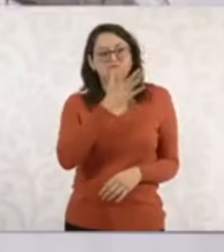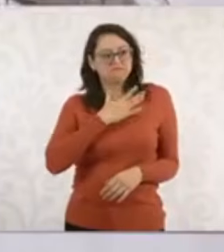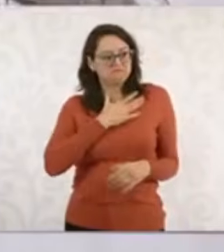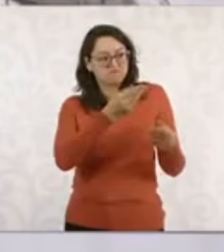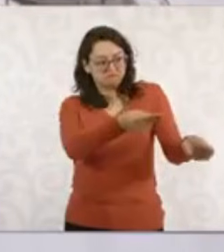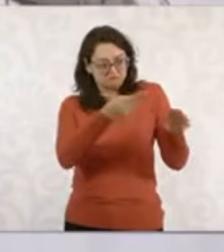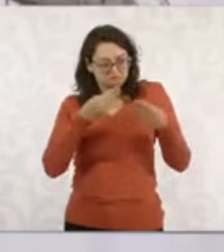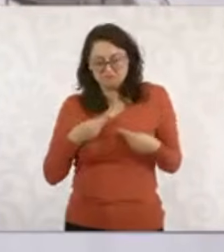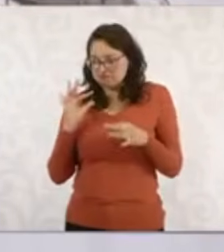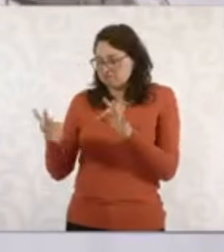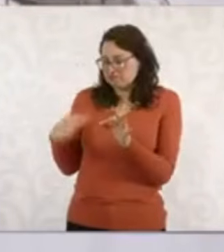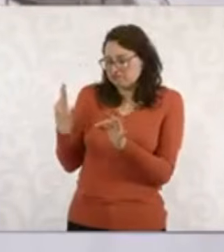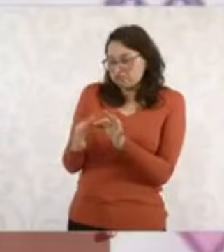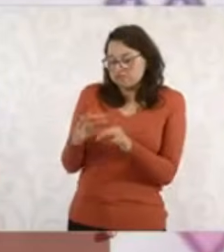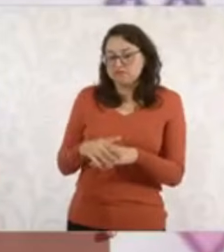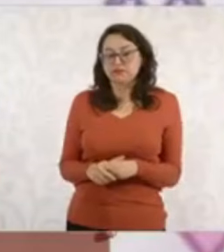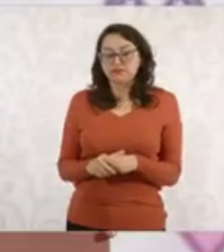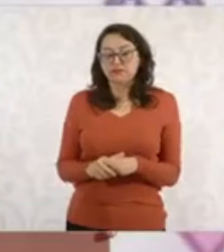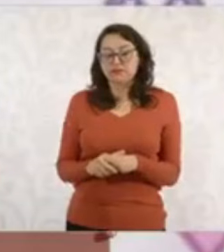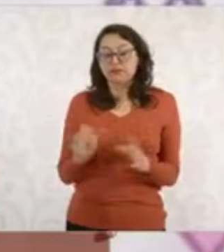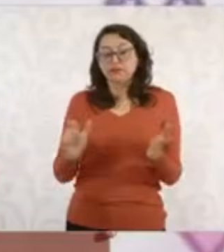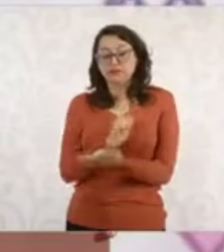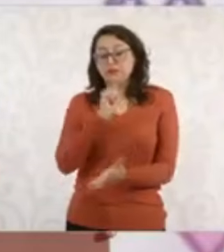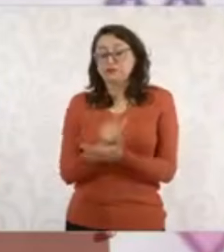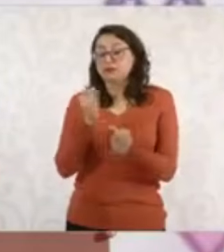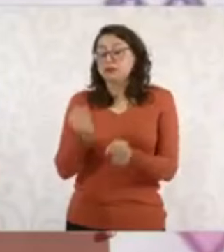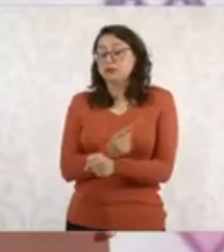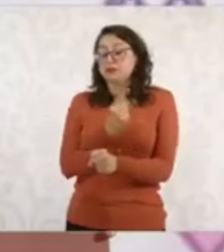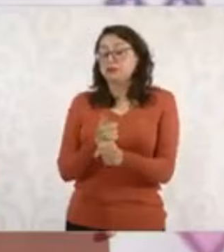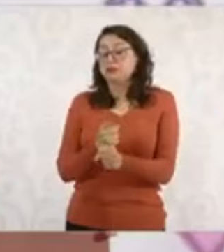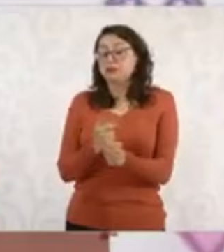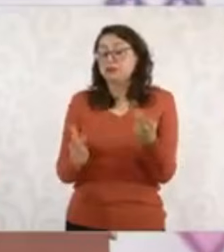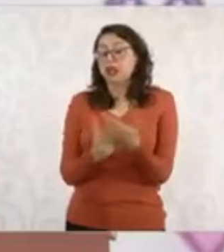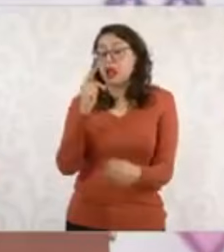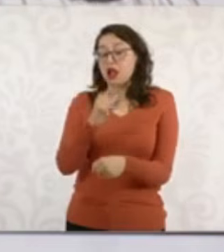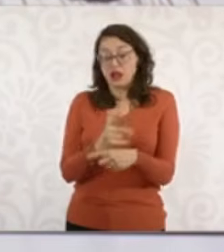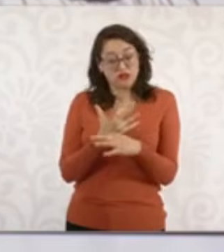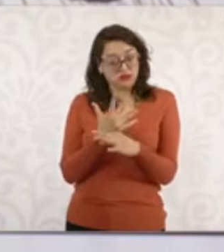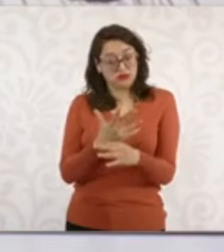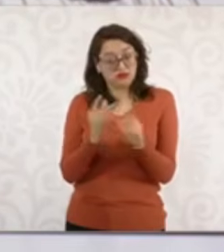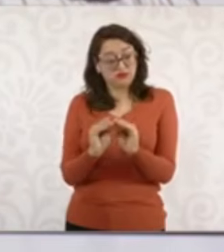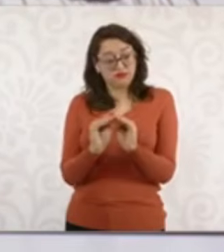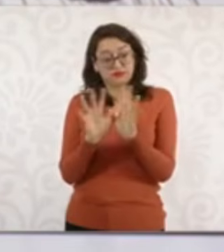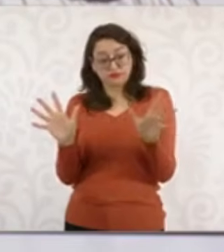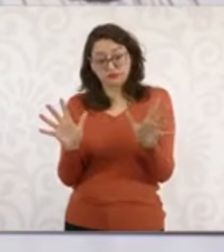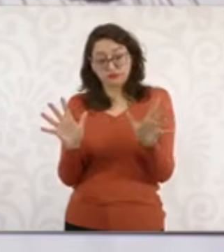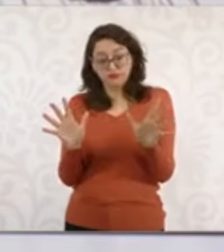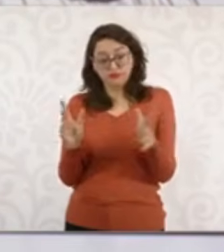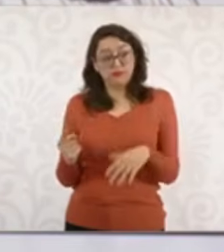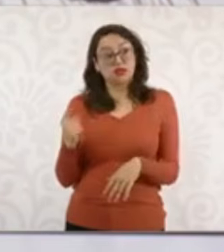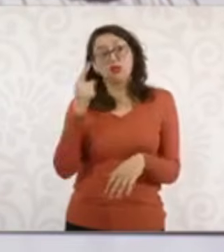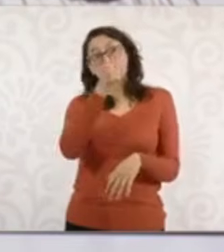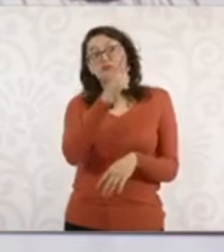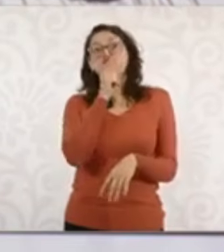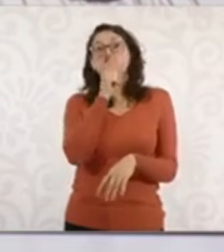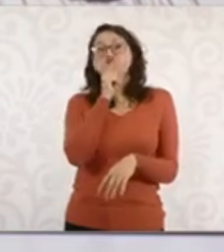tal cual. Y recuerden que la Ley de Seguridad Nacional establece claramente que todo